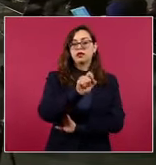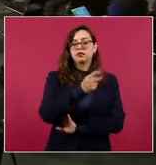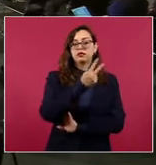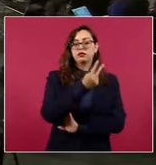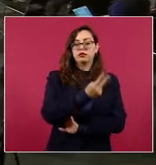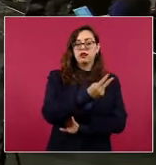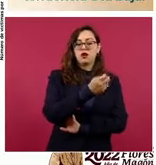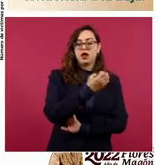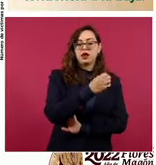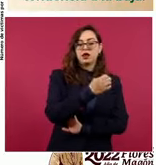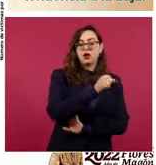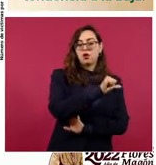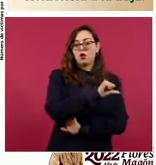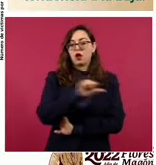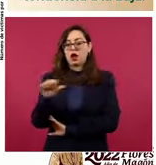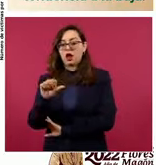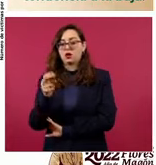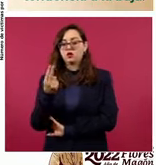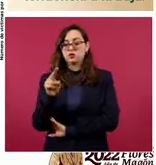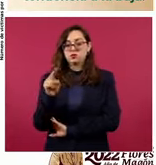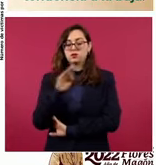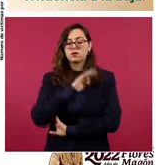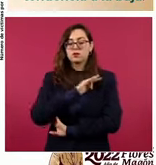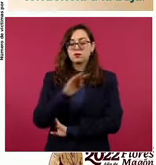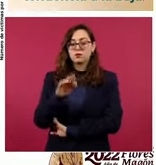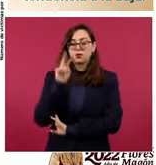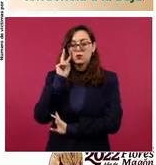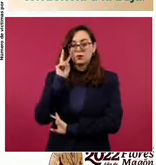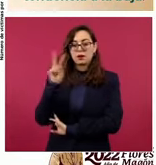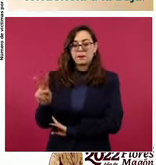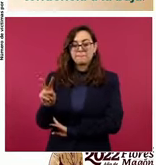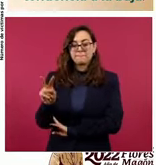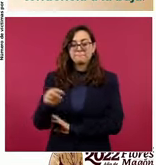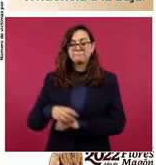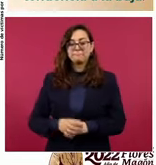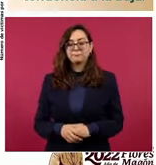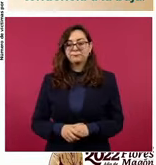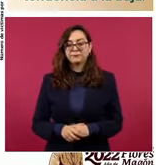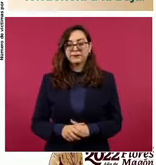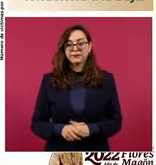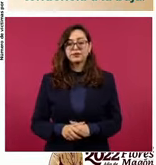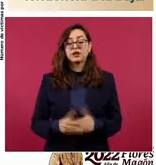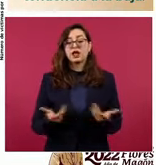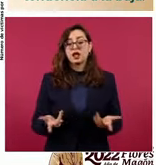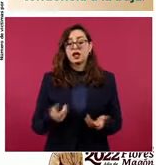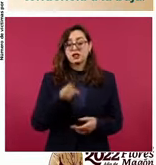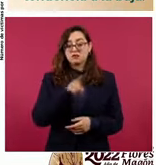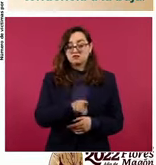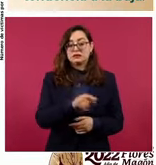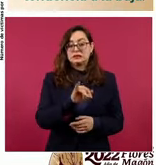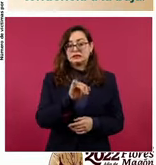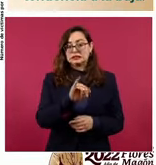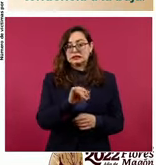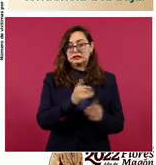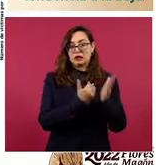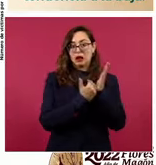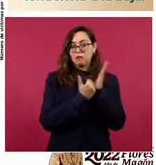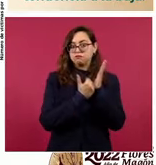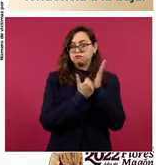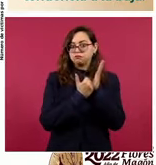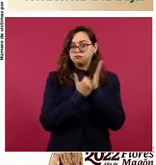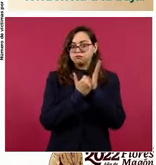que efectivamente hubo unos meses que creció la incidencia delictiva y durante los